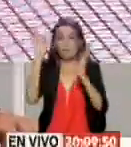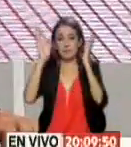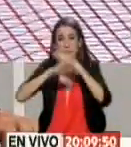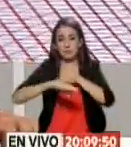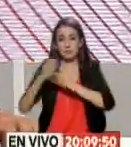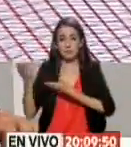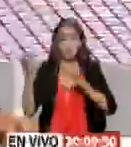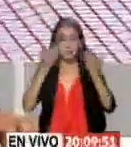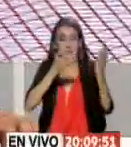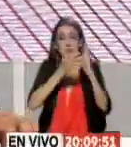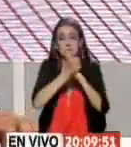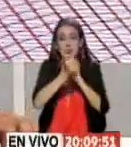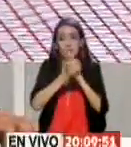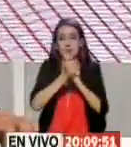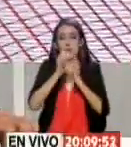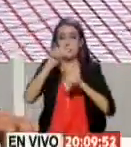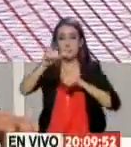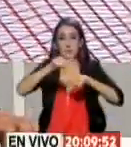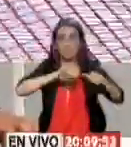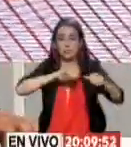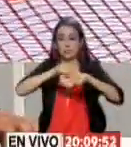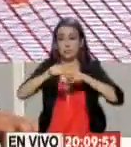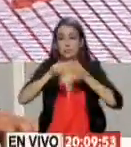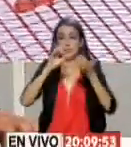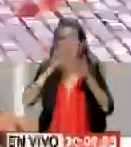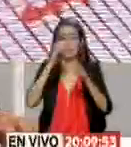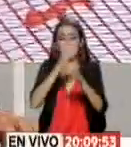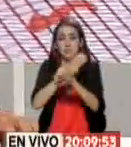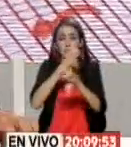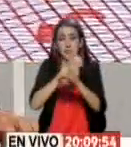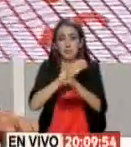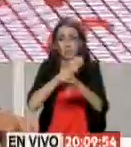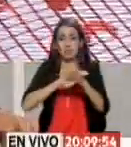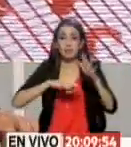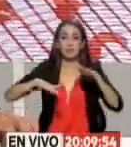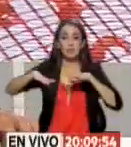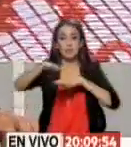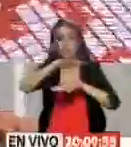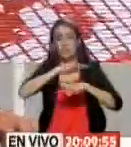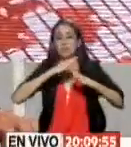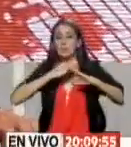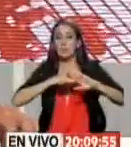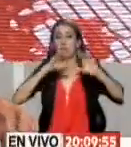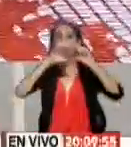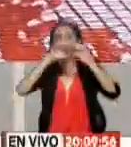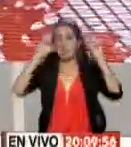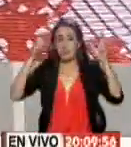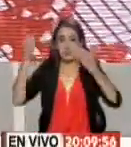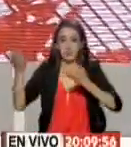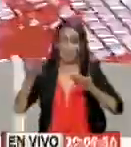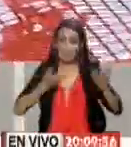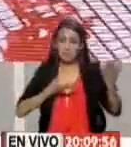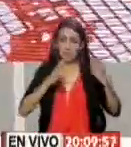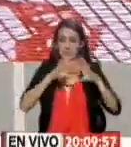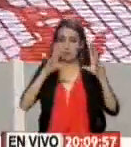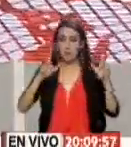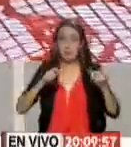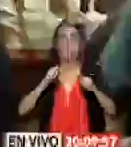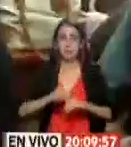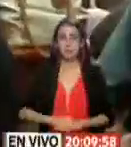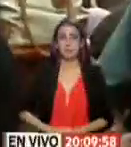legales, contadores, oficiales de cumplimiento y público en general para evitar que las empresas sean involucradas en delitos